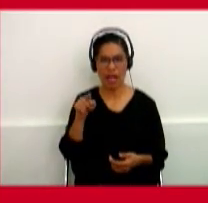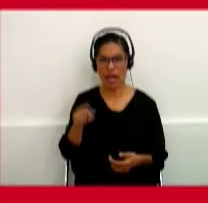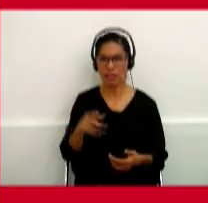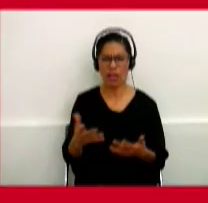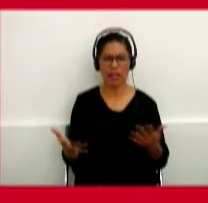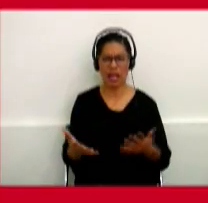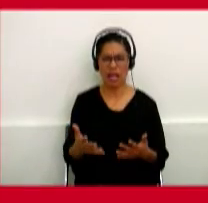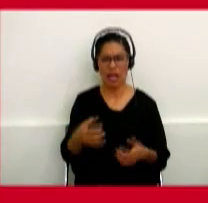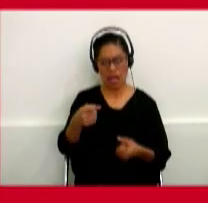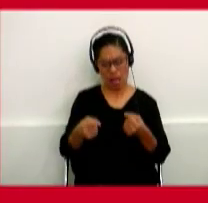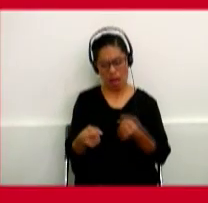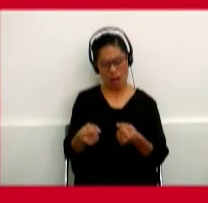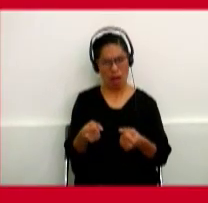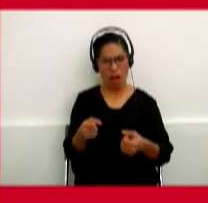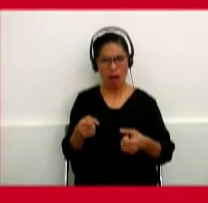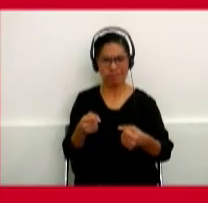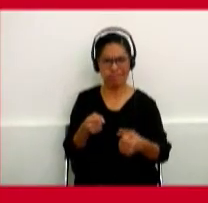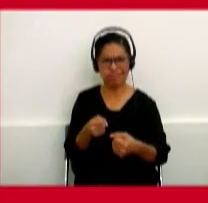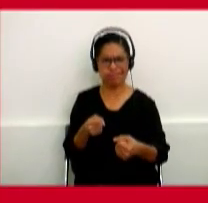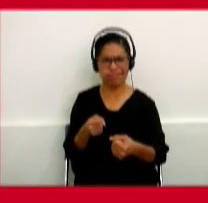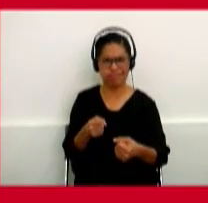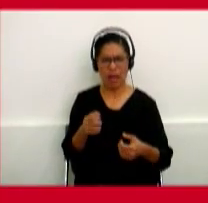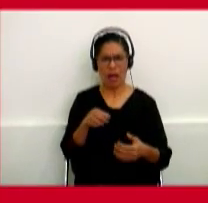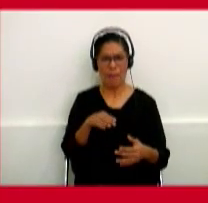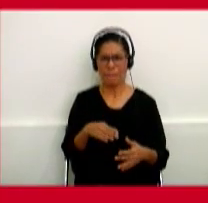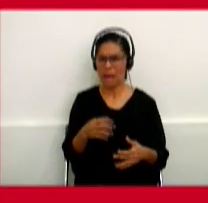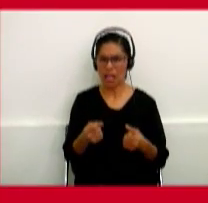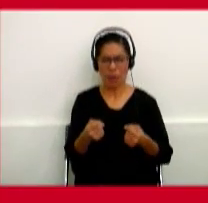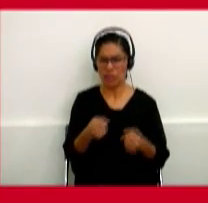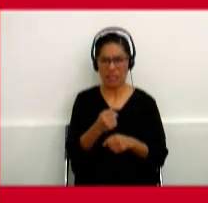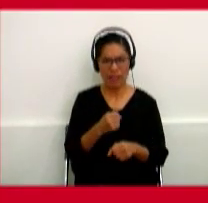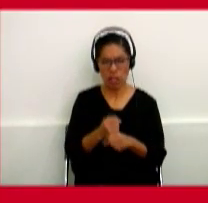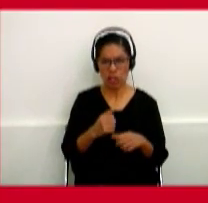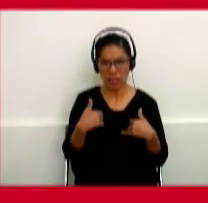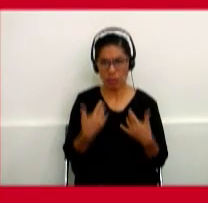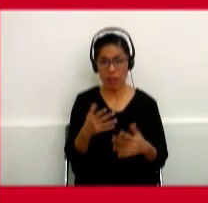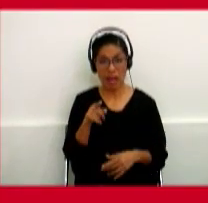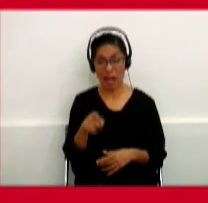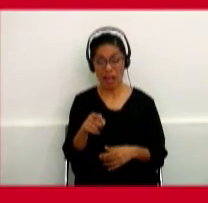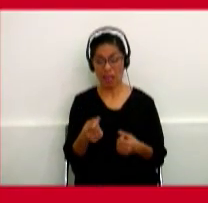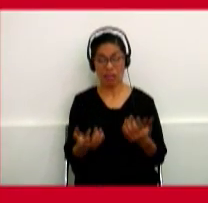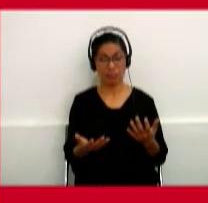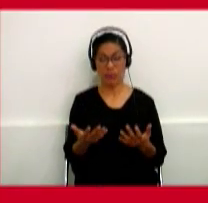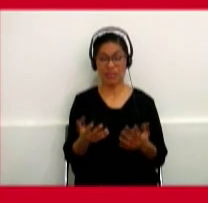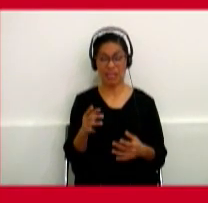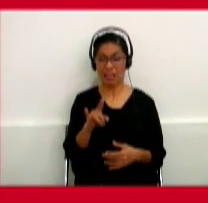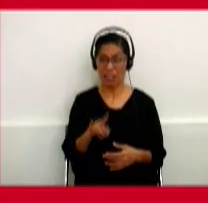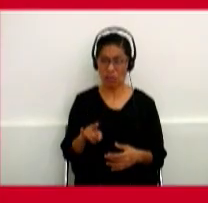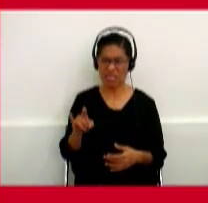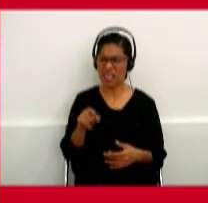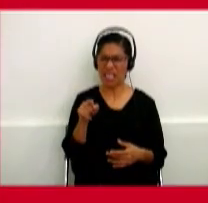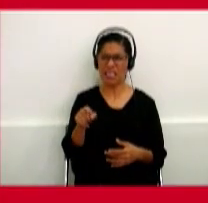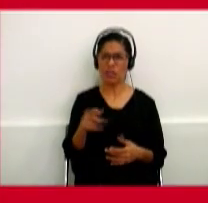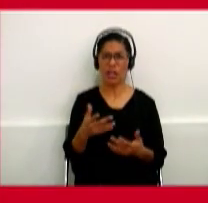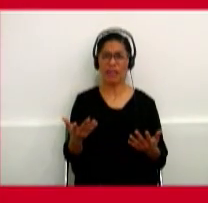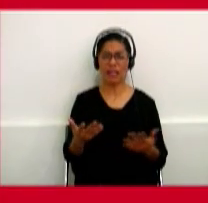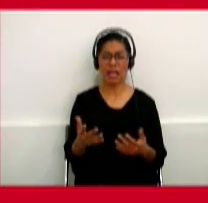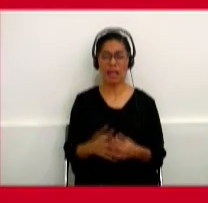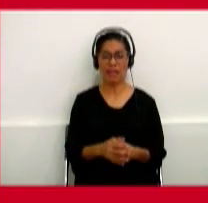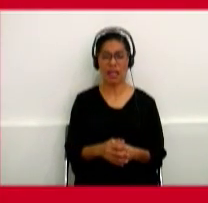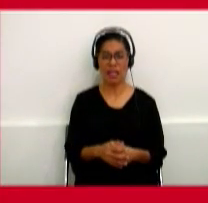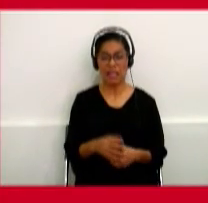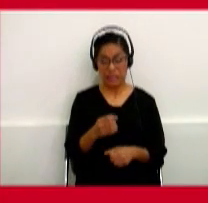Estamos viendo que los operadores tienen ahora que trabajar con sus equipos mucho más. Estamos viendo desafíos en mantenimiento. Estamos viendo